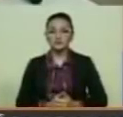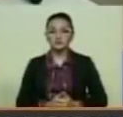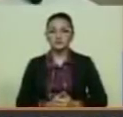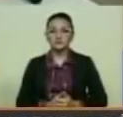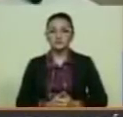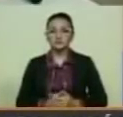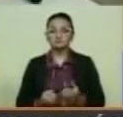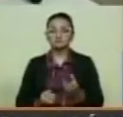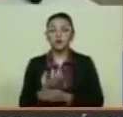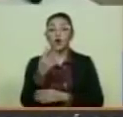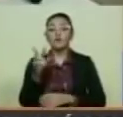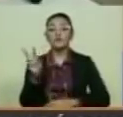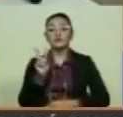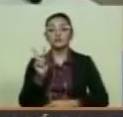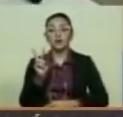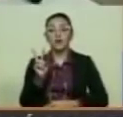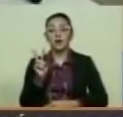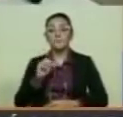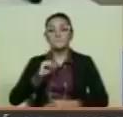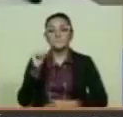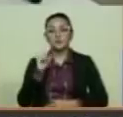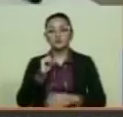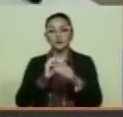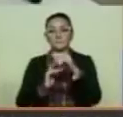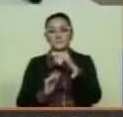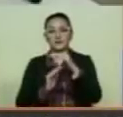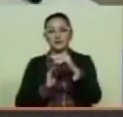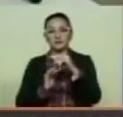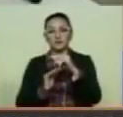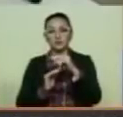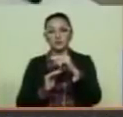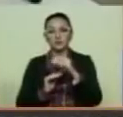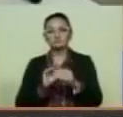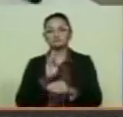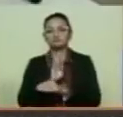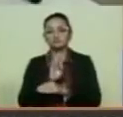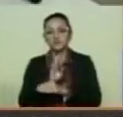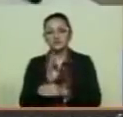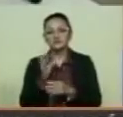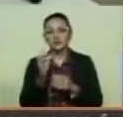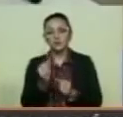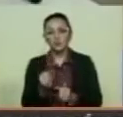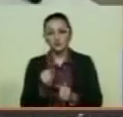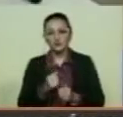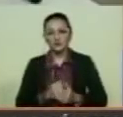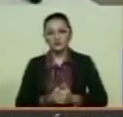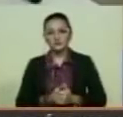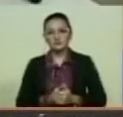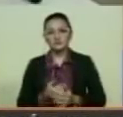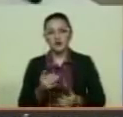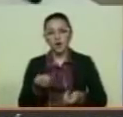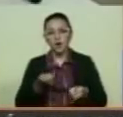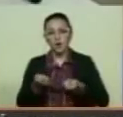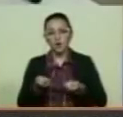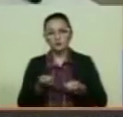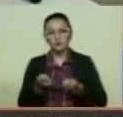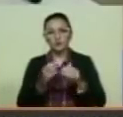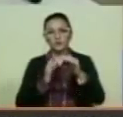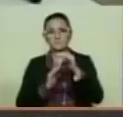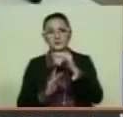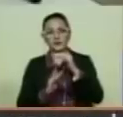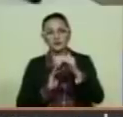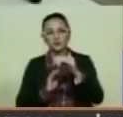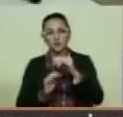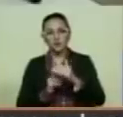nacido en Venezuela la Policía Migratoria para preservar la seguridad ciudadana, para tener un control migratorio